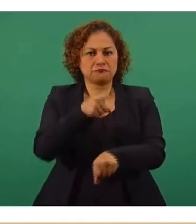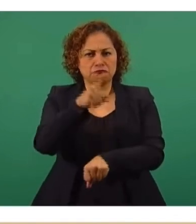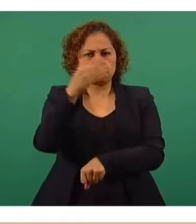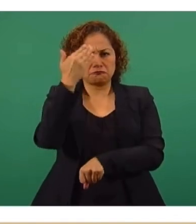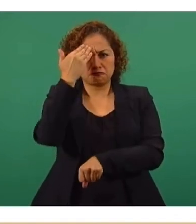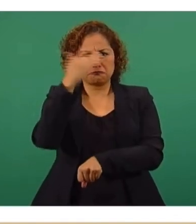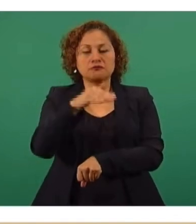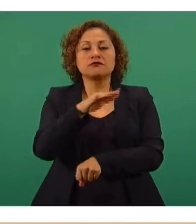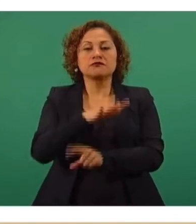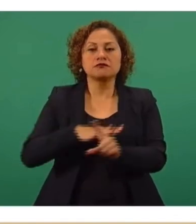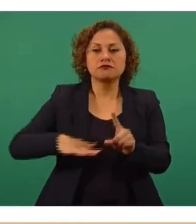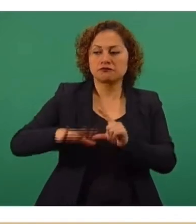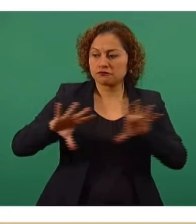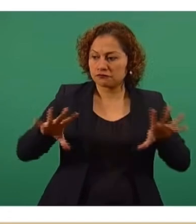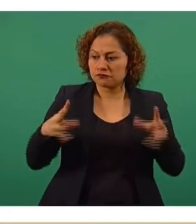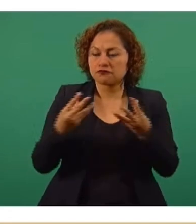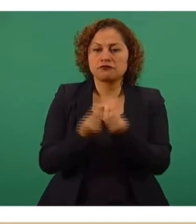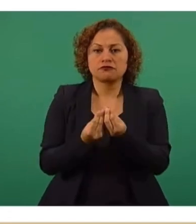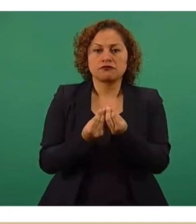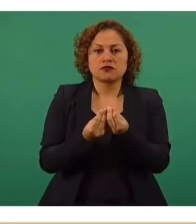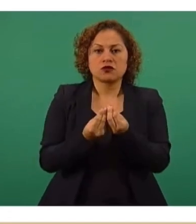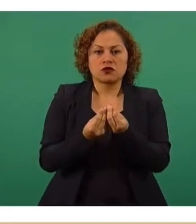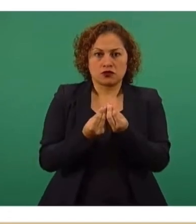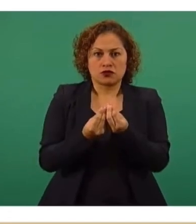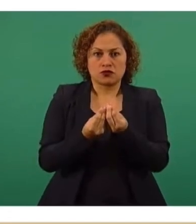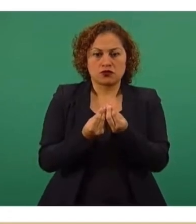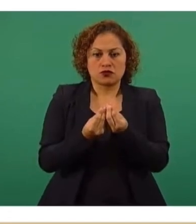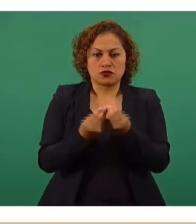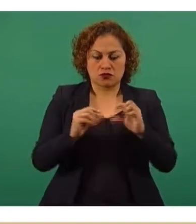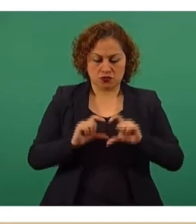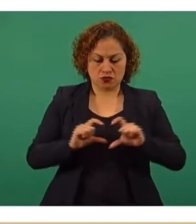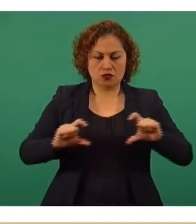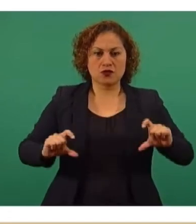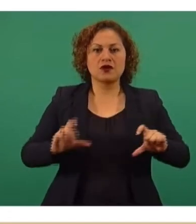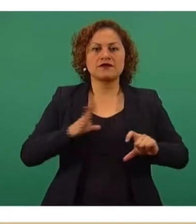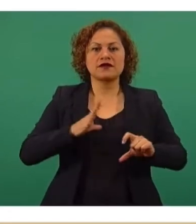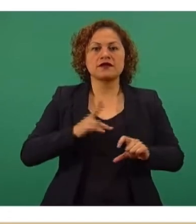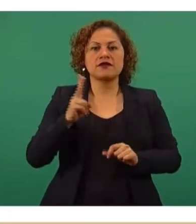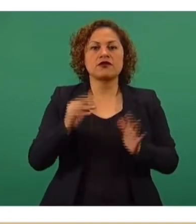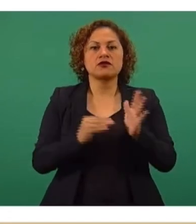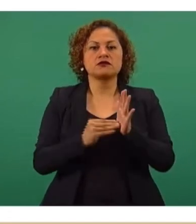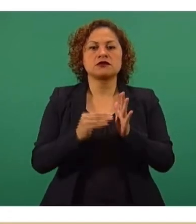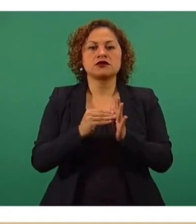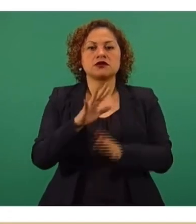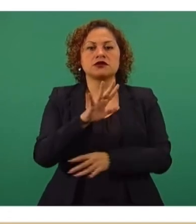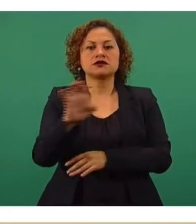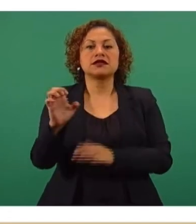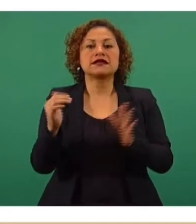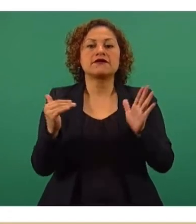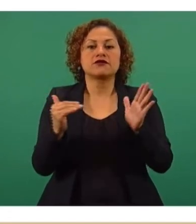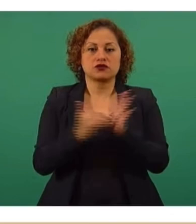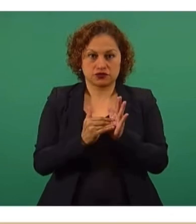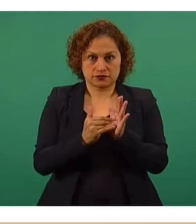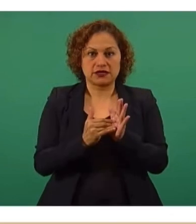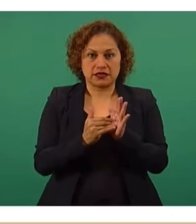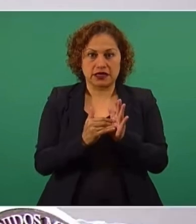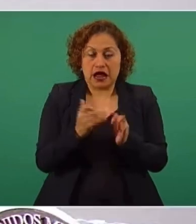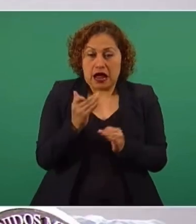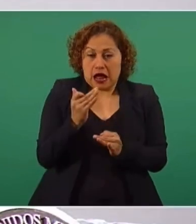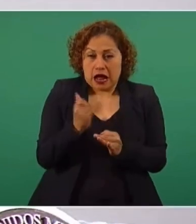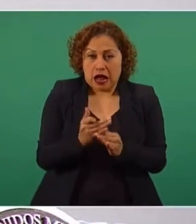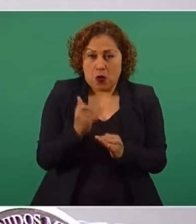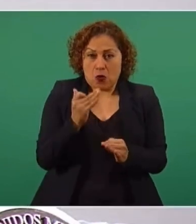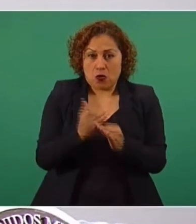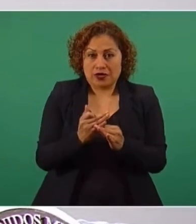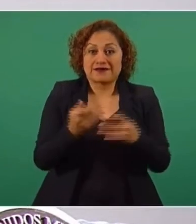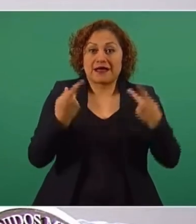ocurrido a lo largo de la epidemia, que se muestran allá abajo, son 2.500.000, los que están activos, los que tienen